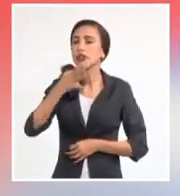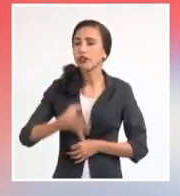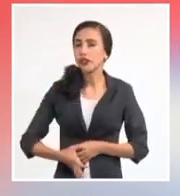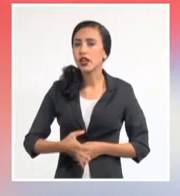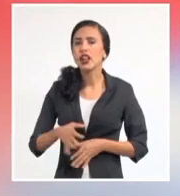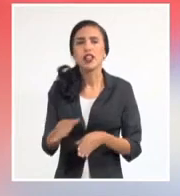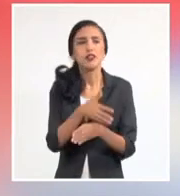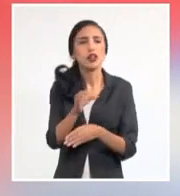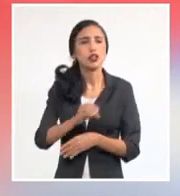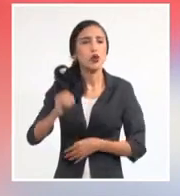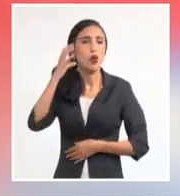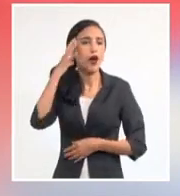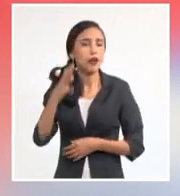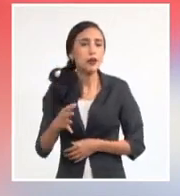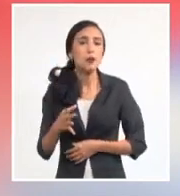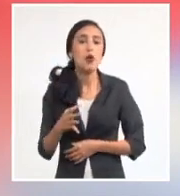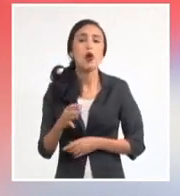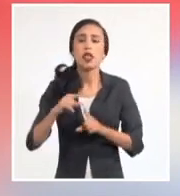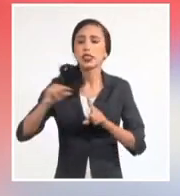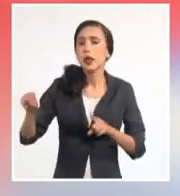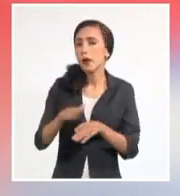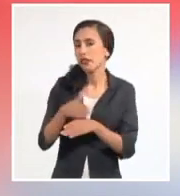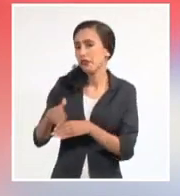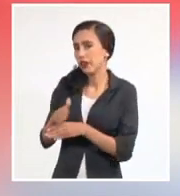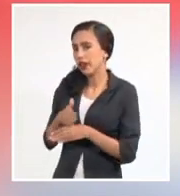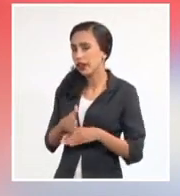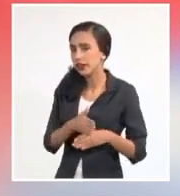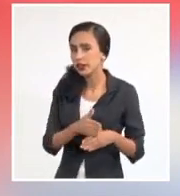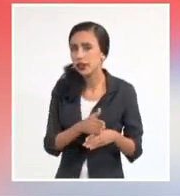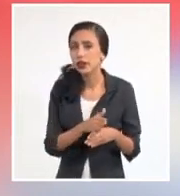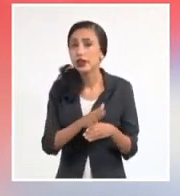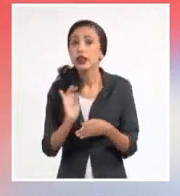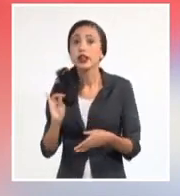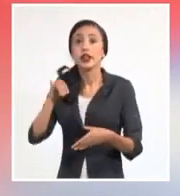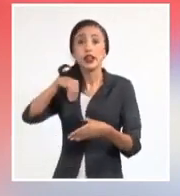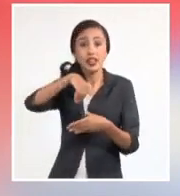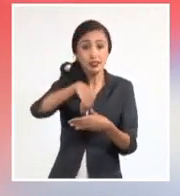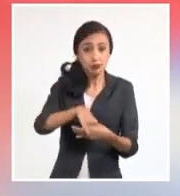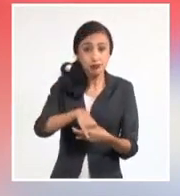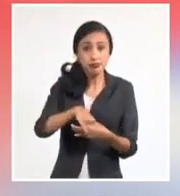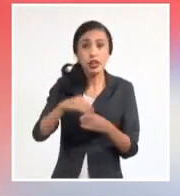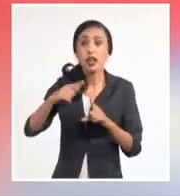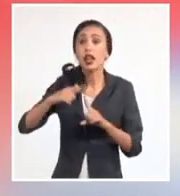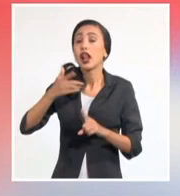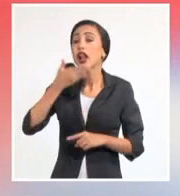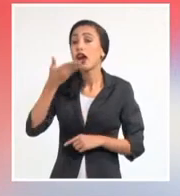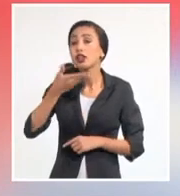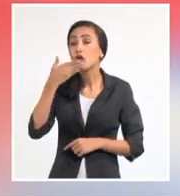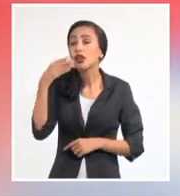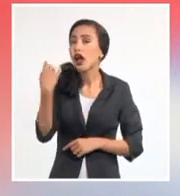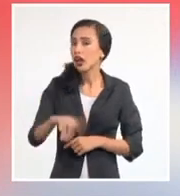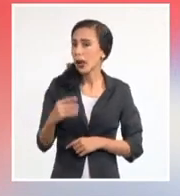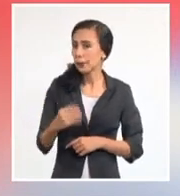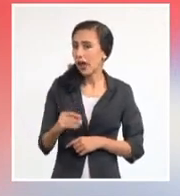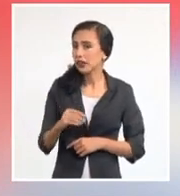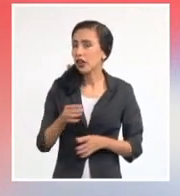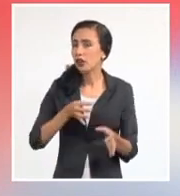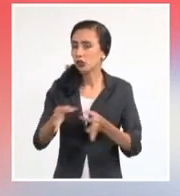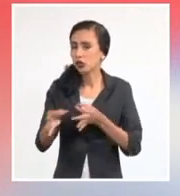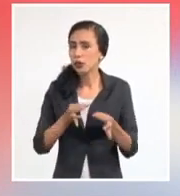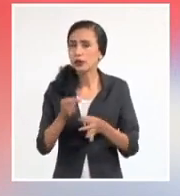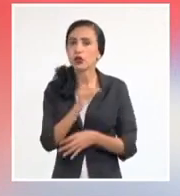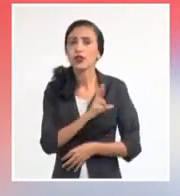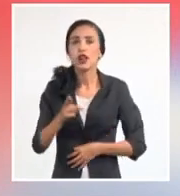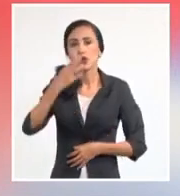por temáticas, así como que sea parte de las esencias de la teoría y la práctica de la Revolución Cubana,